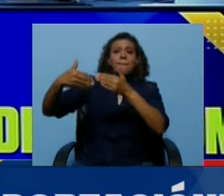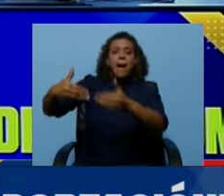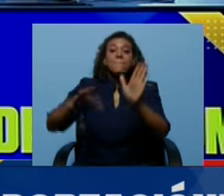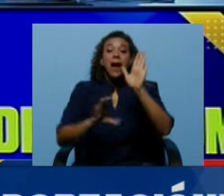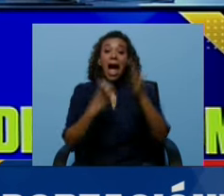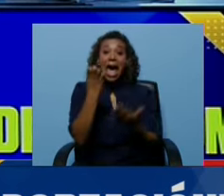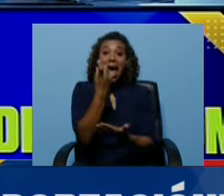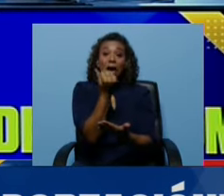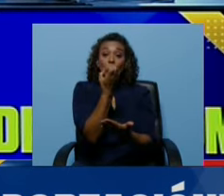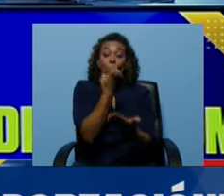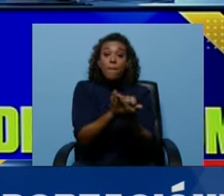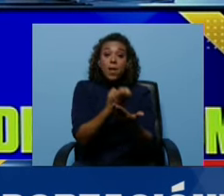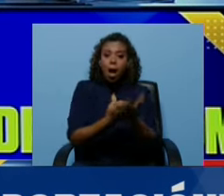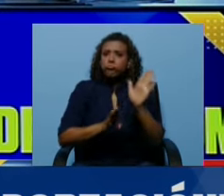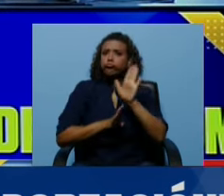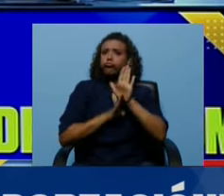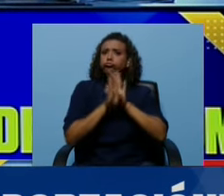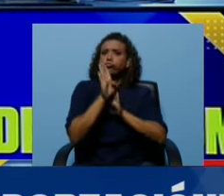crecimiento